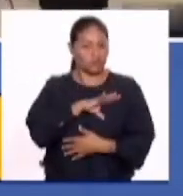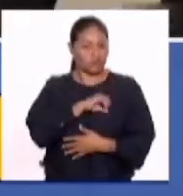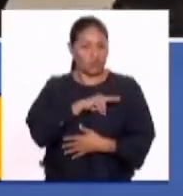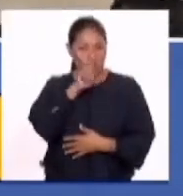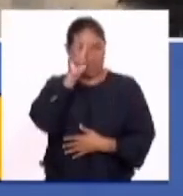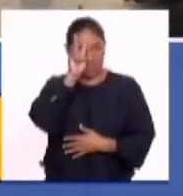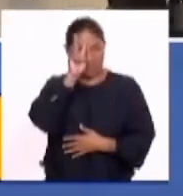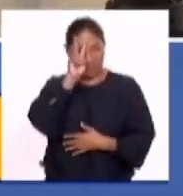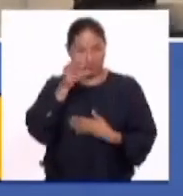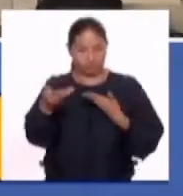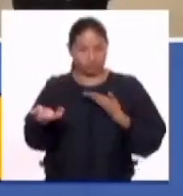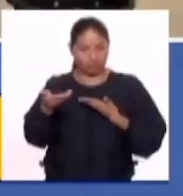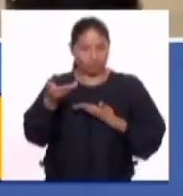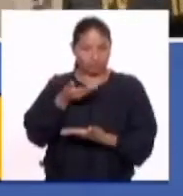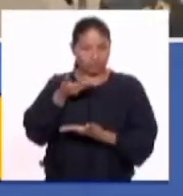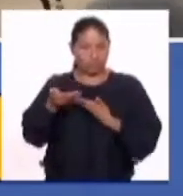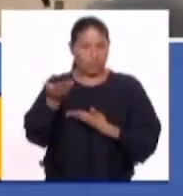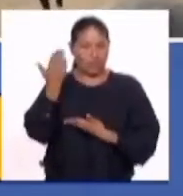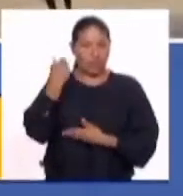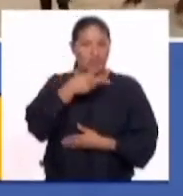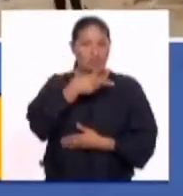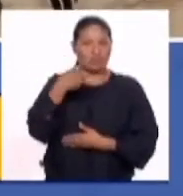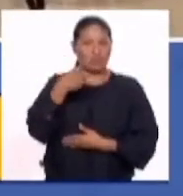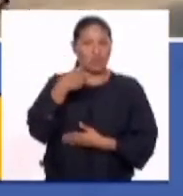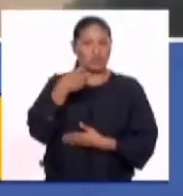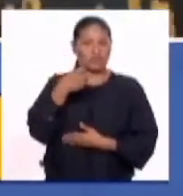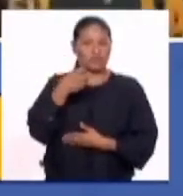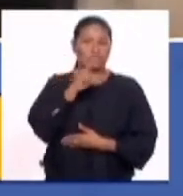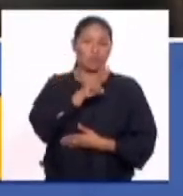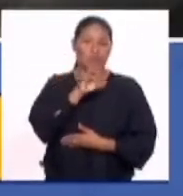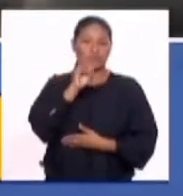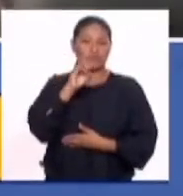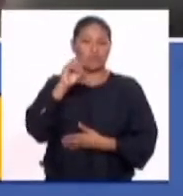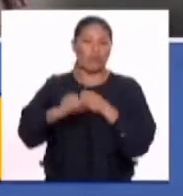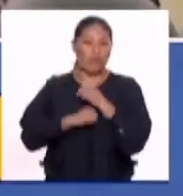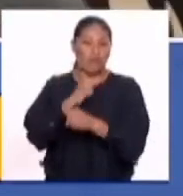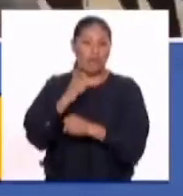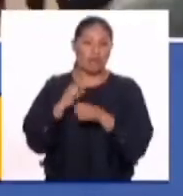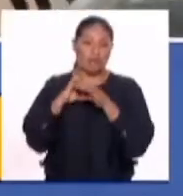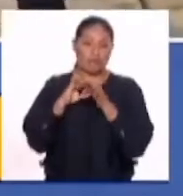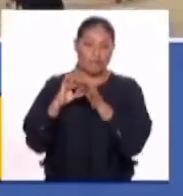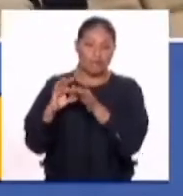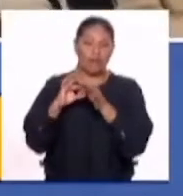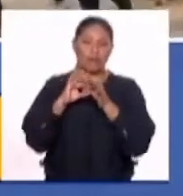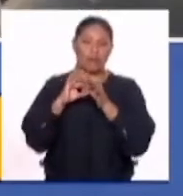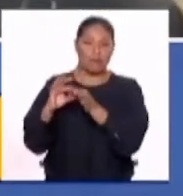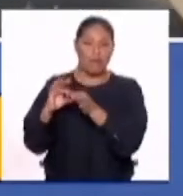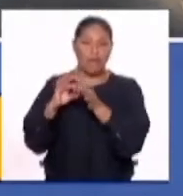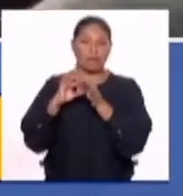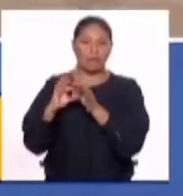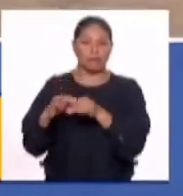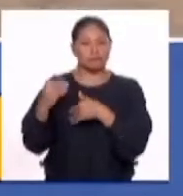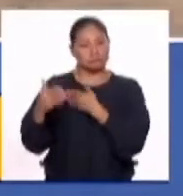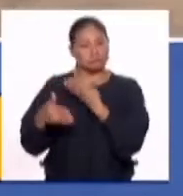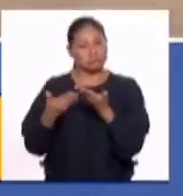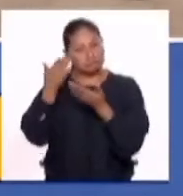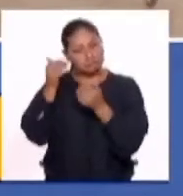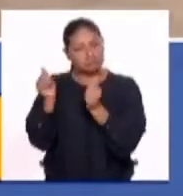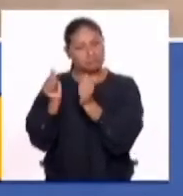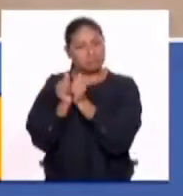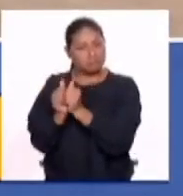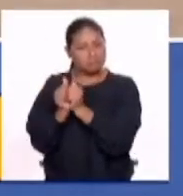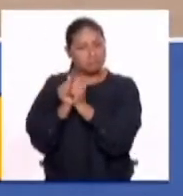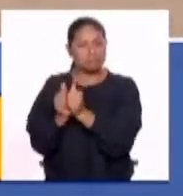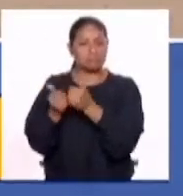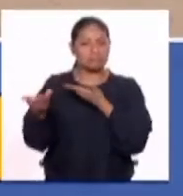que mantienen 200 años de una tradición y mantienen además una tradición una relación bicentenaria